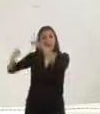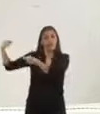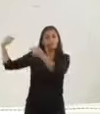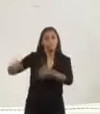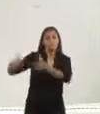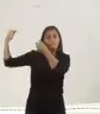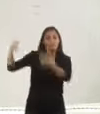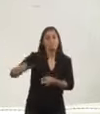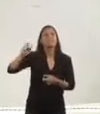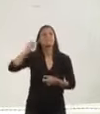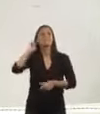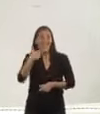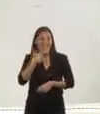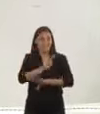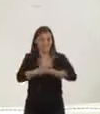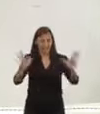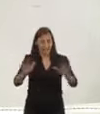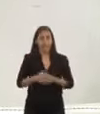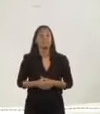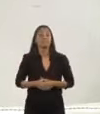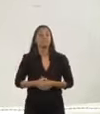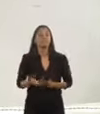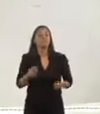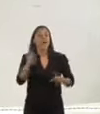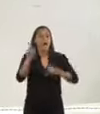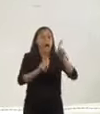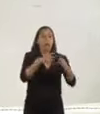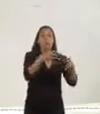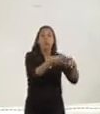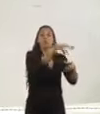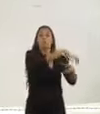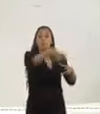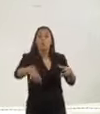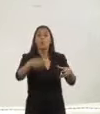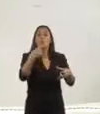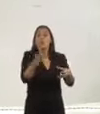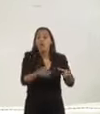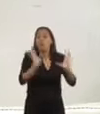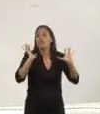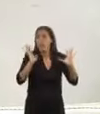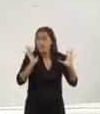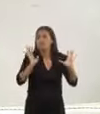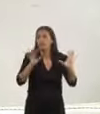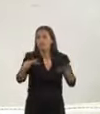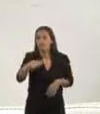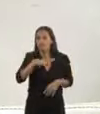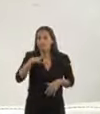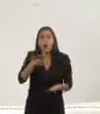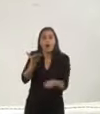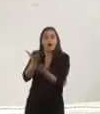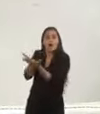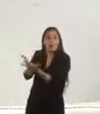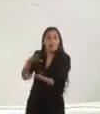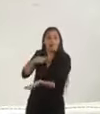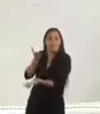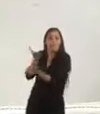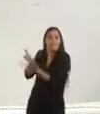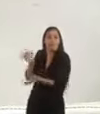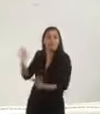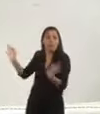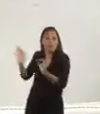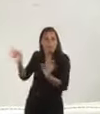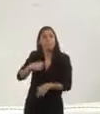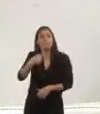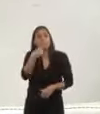Escobar algunos sectores de la oposición ayer indicaban que hubo falta de previsión eh yo lo que le quería consultar es